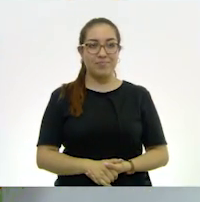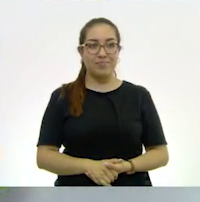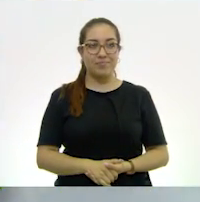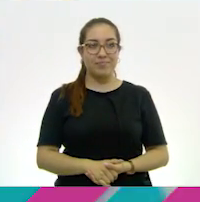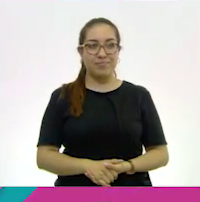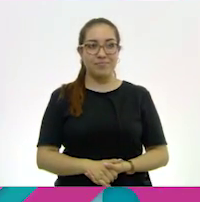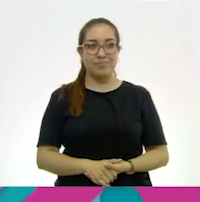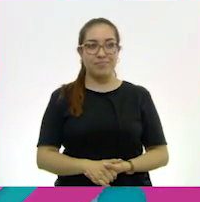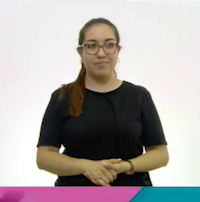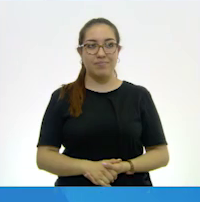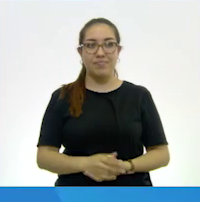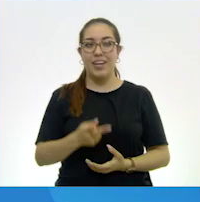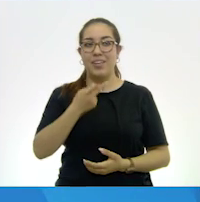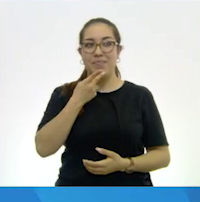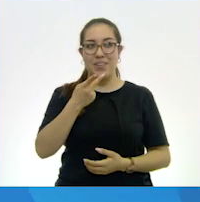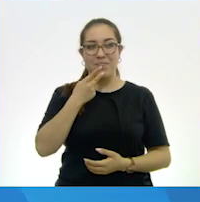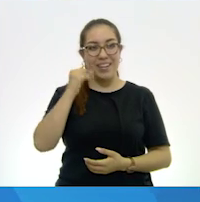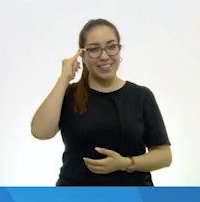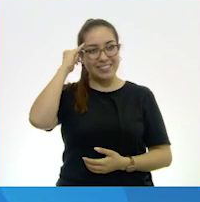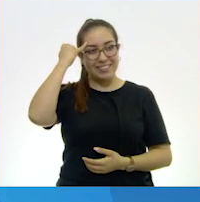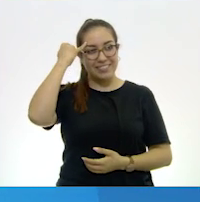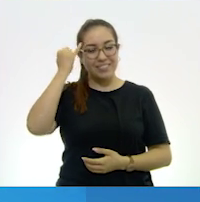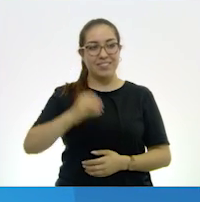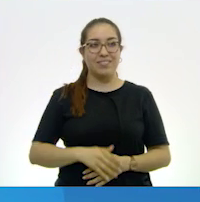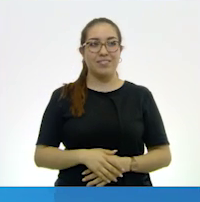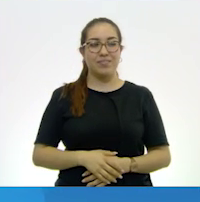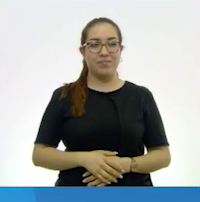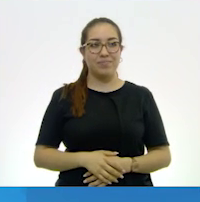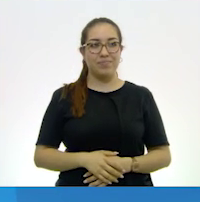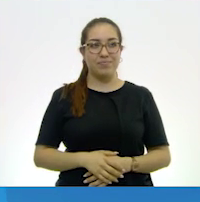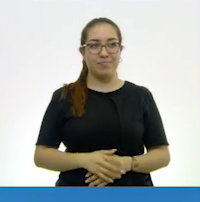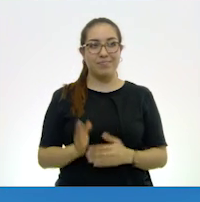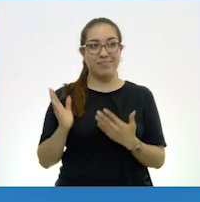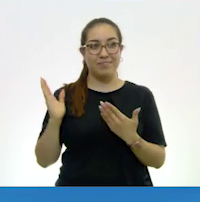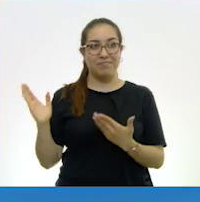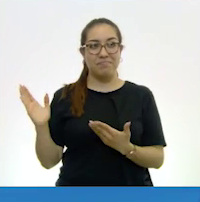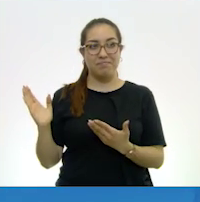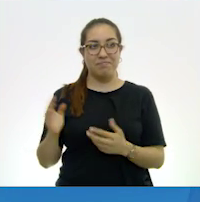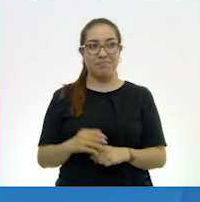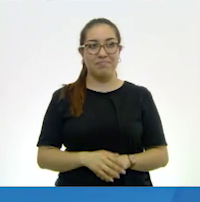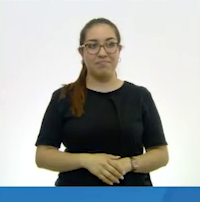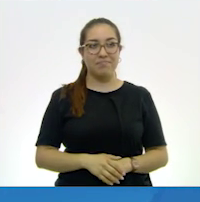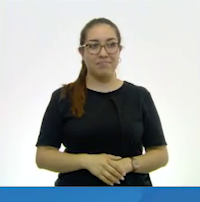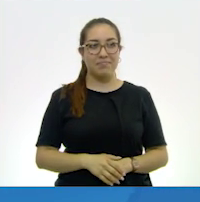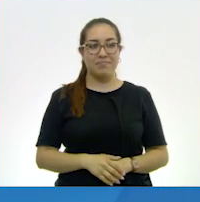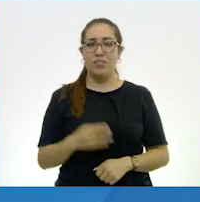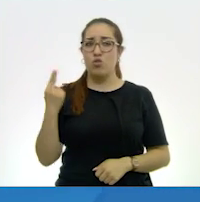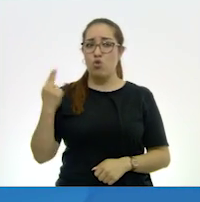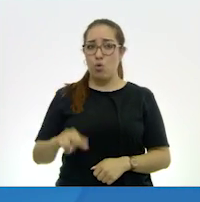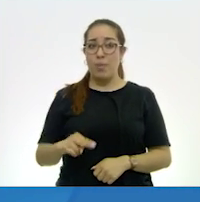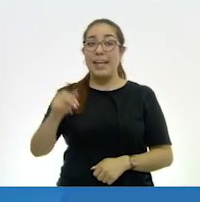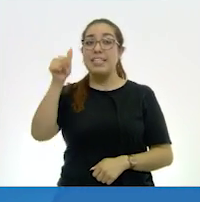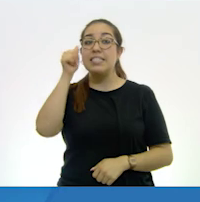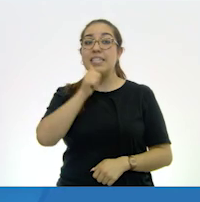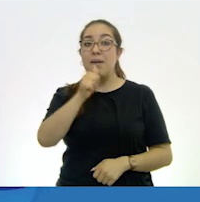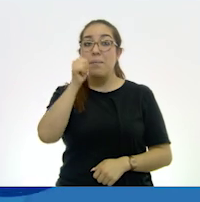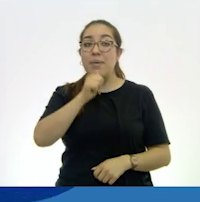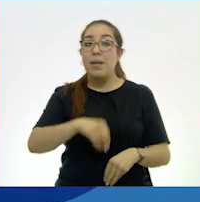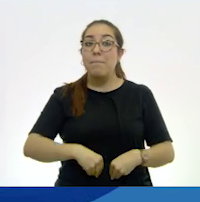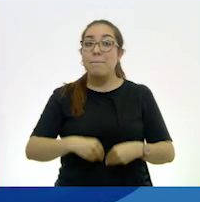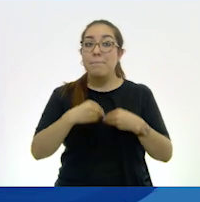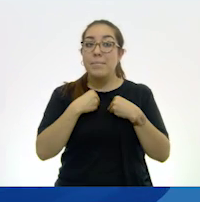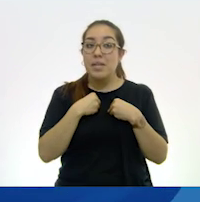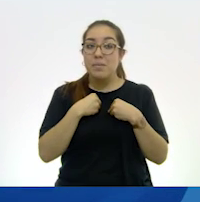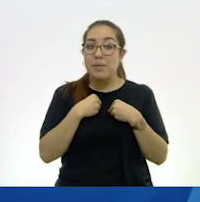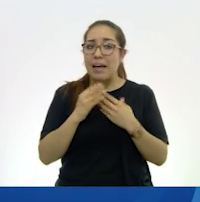Meye, meye. Gehenbaru hogu incho. Siempre viva. Planta